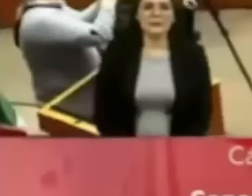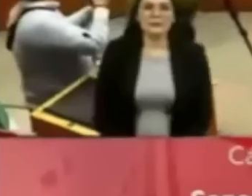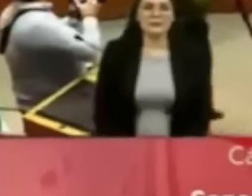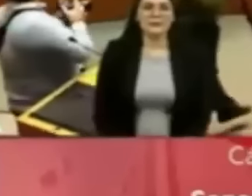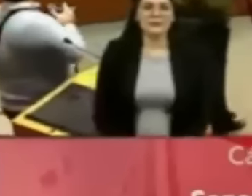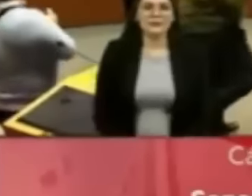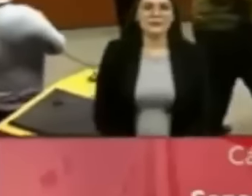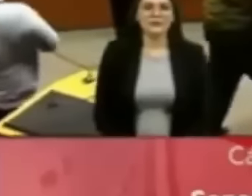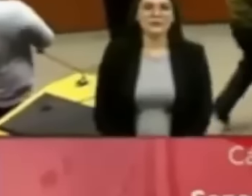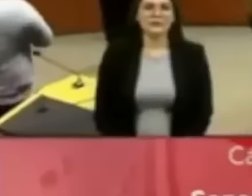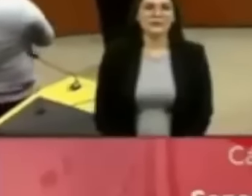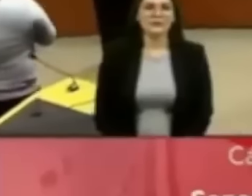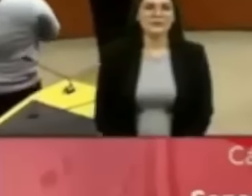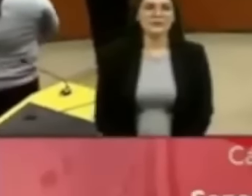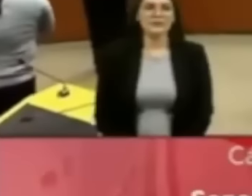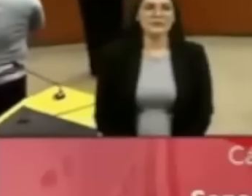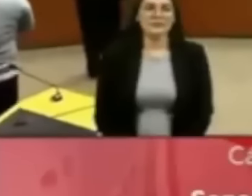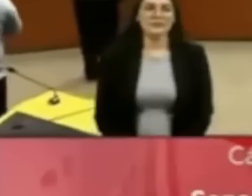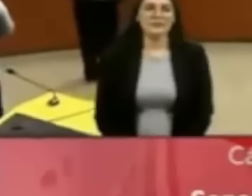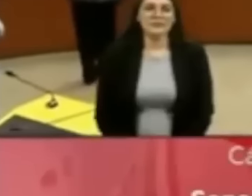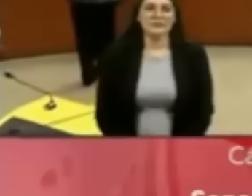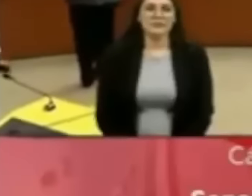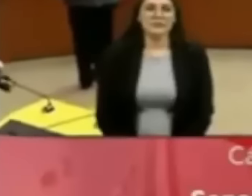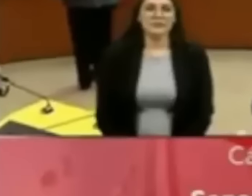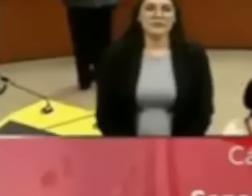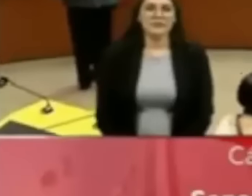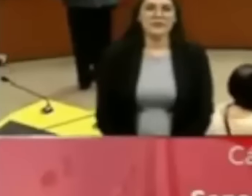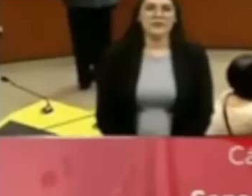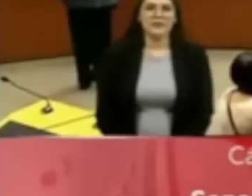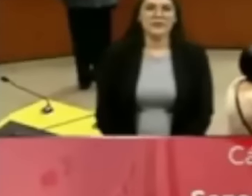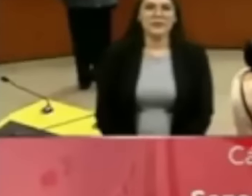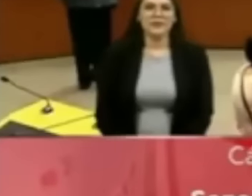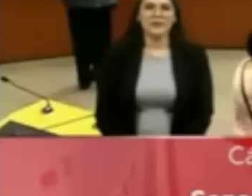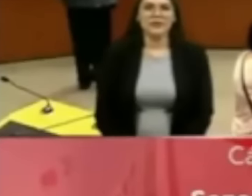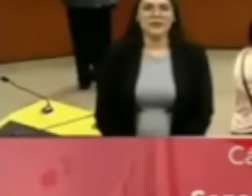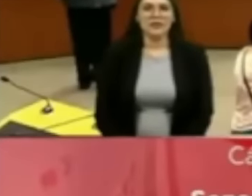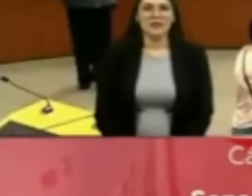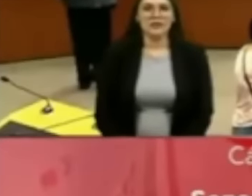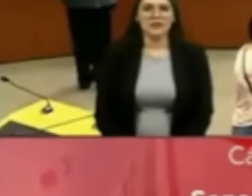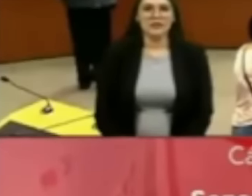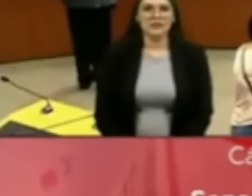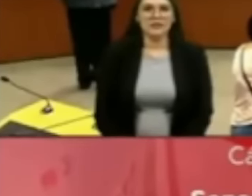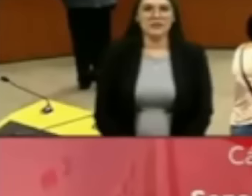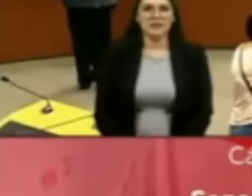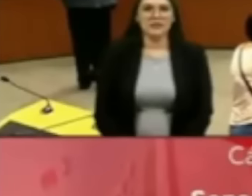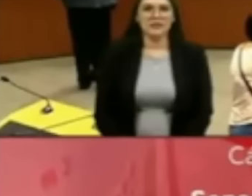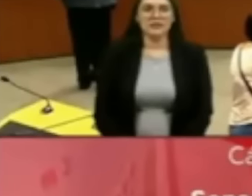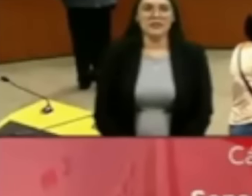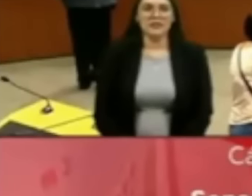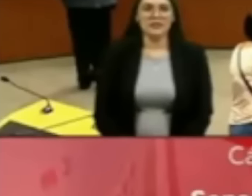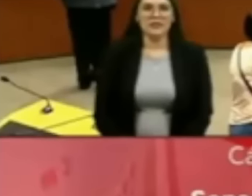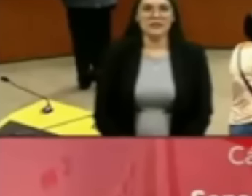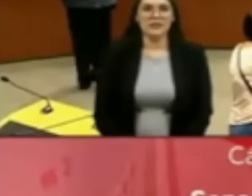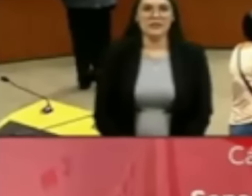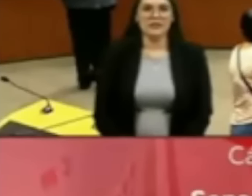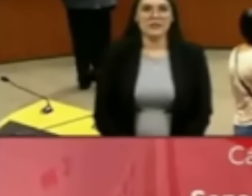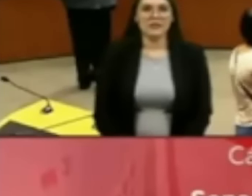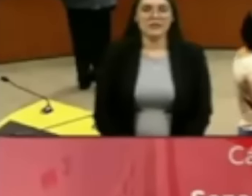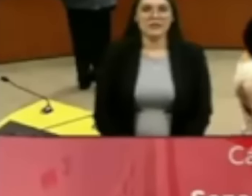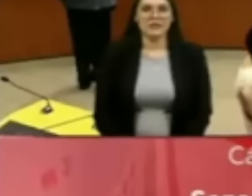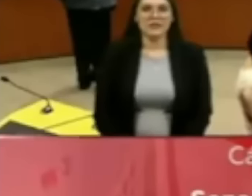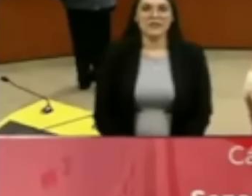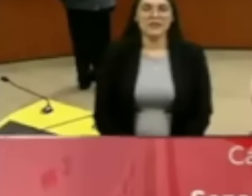Bueno, pues estamos viendo y escuchando esta sesión en la que Miguel Ángel Yunes Linares, me pregunta